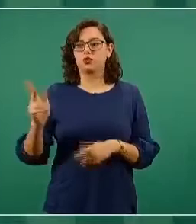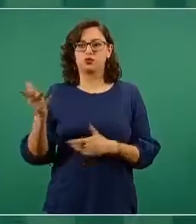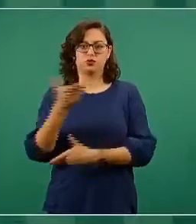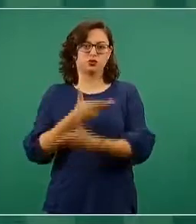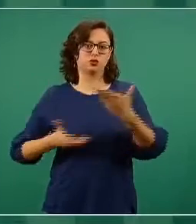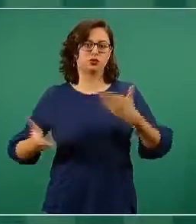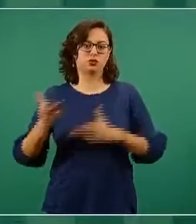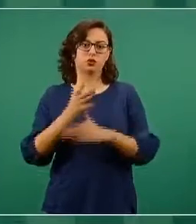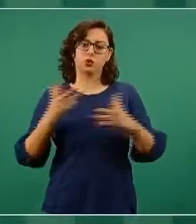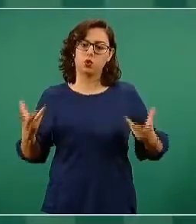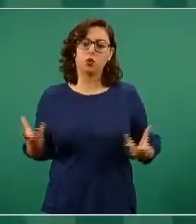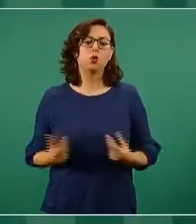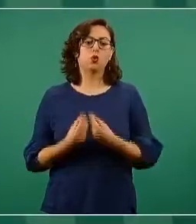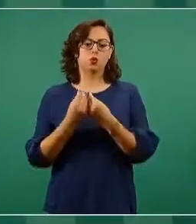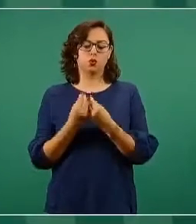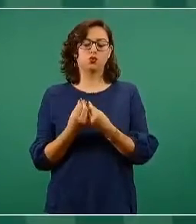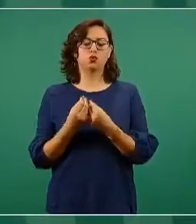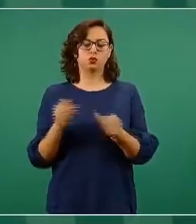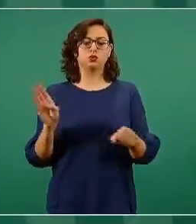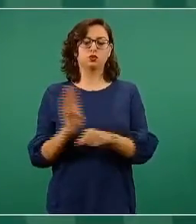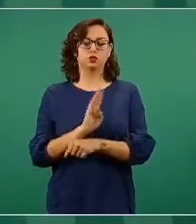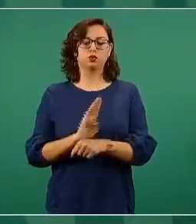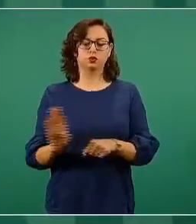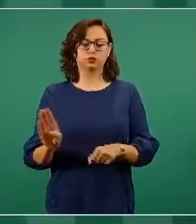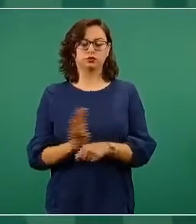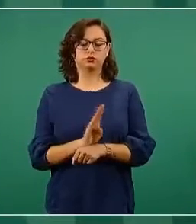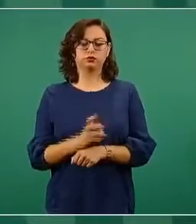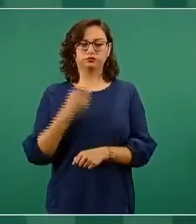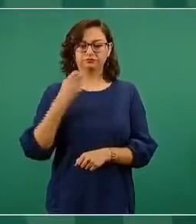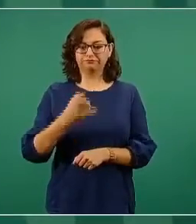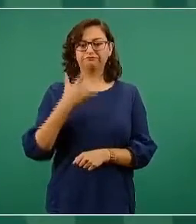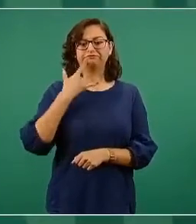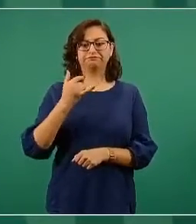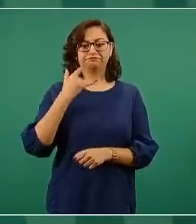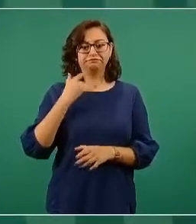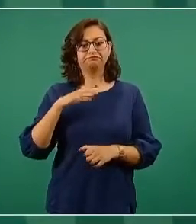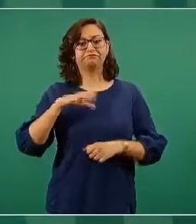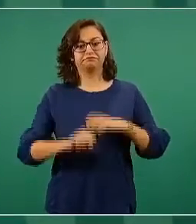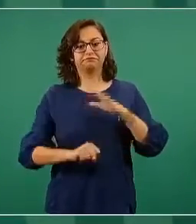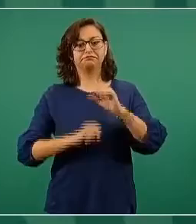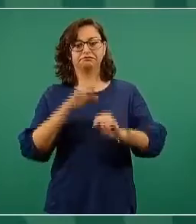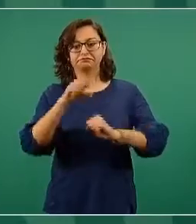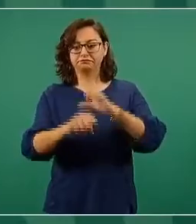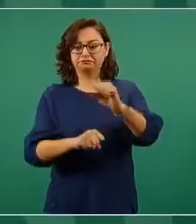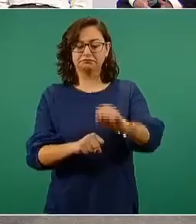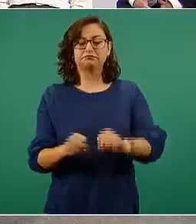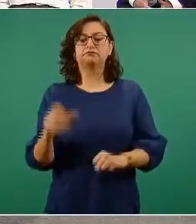se está procurando, se está logrando, y desde luego hay otros temas